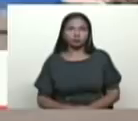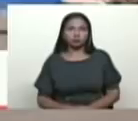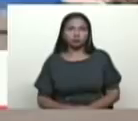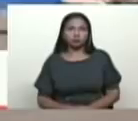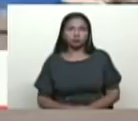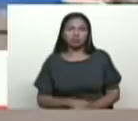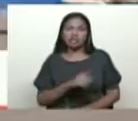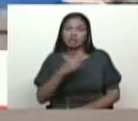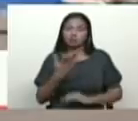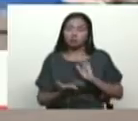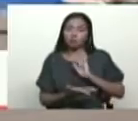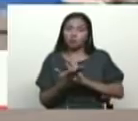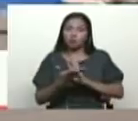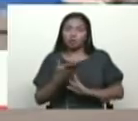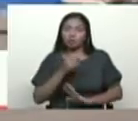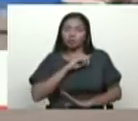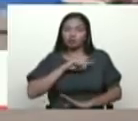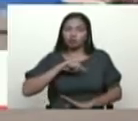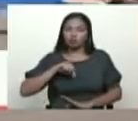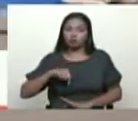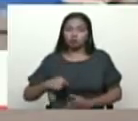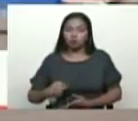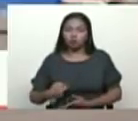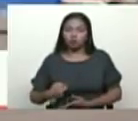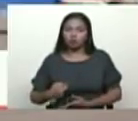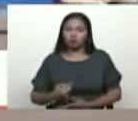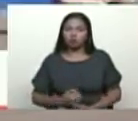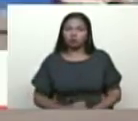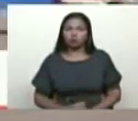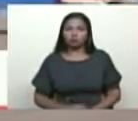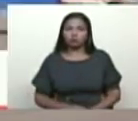Es muy importante nosotros